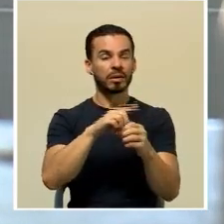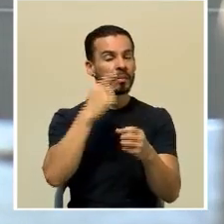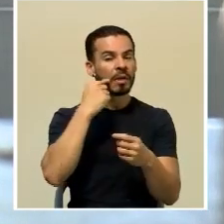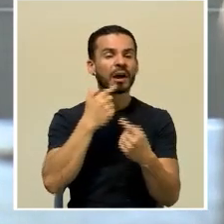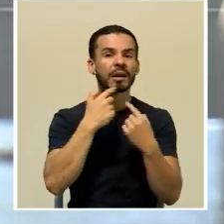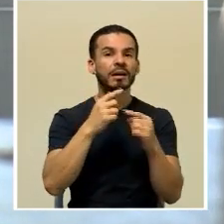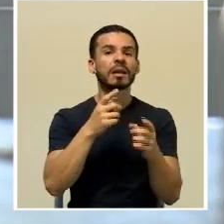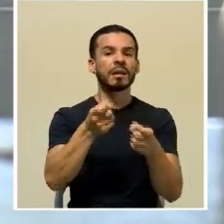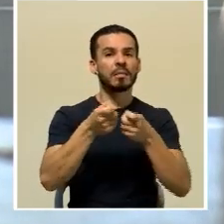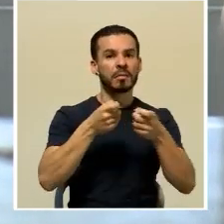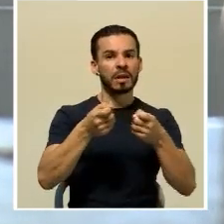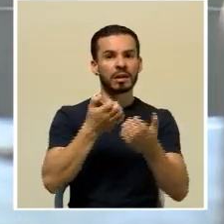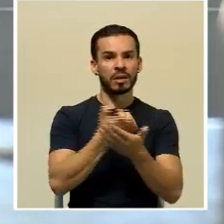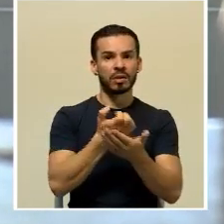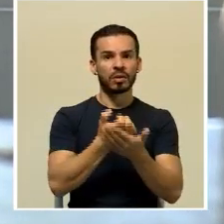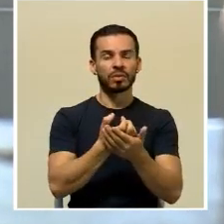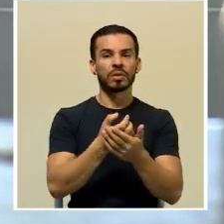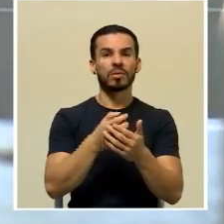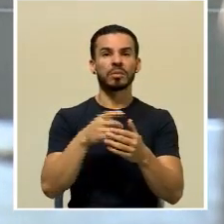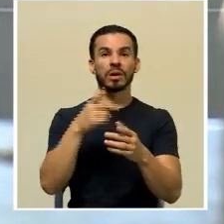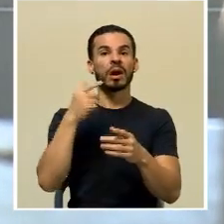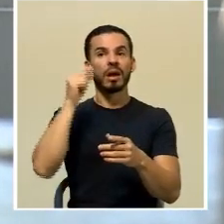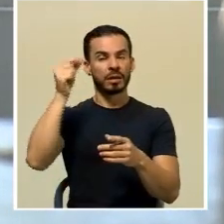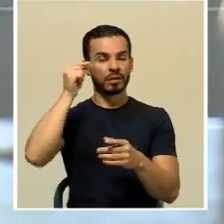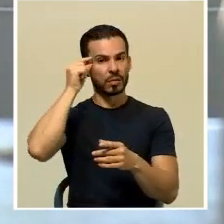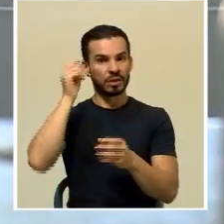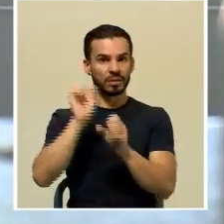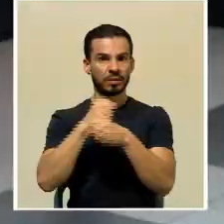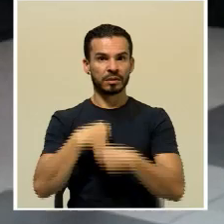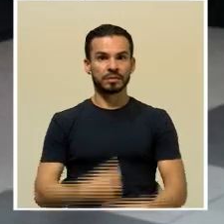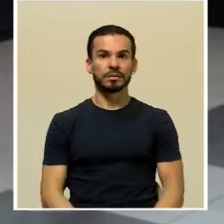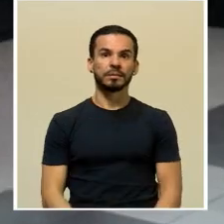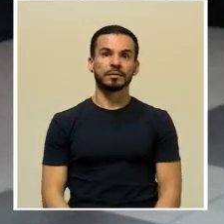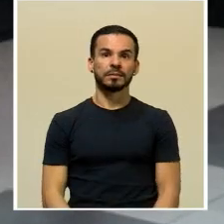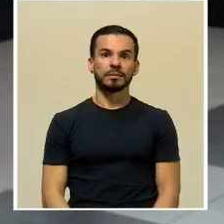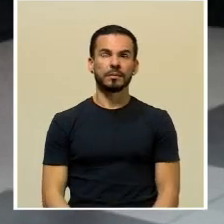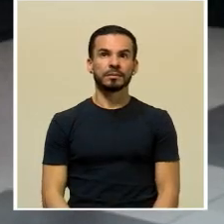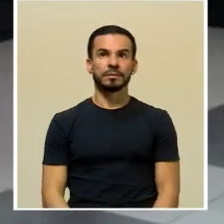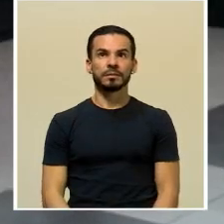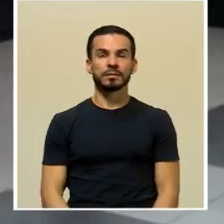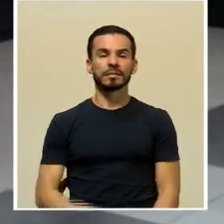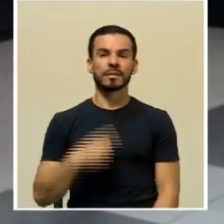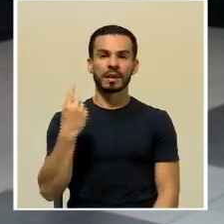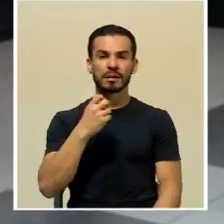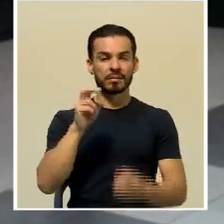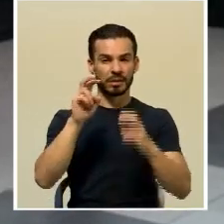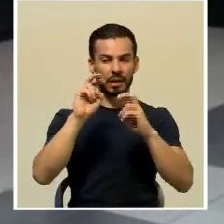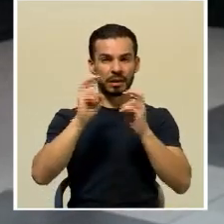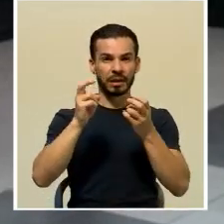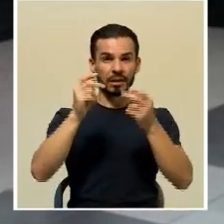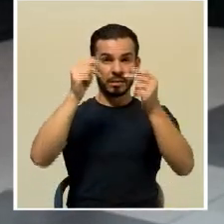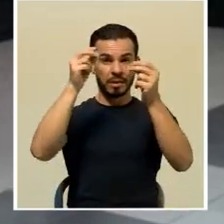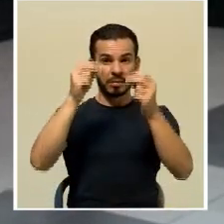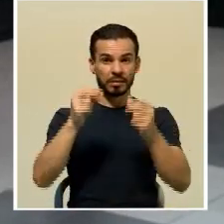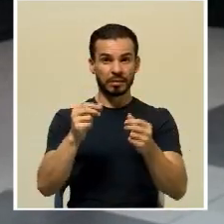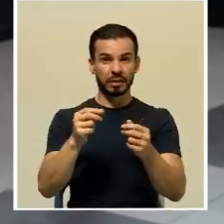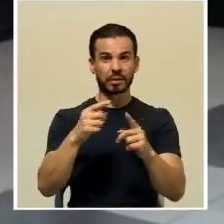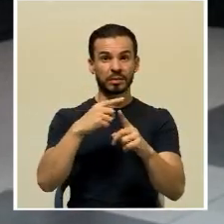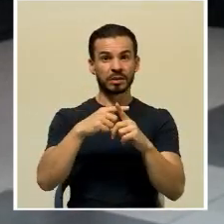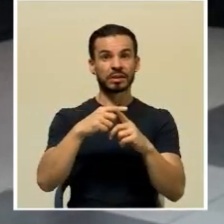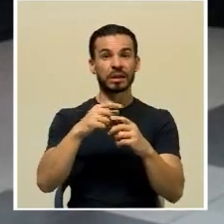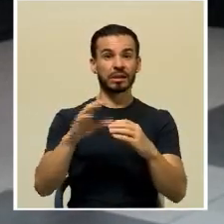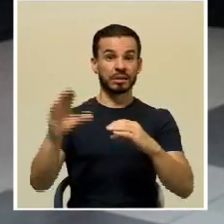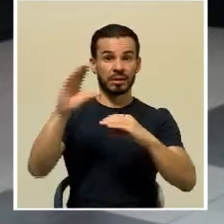rendir cuentas sobre el manejo económico por parte del Poder Ejecutivo. Siempre en el tema del presupuesto